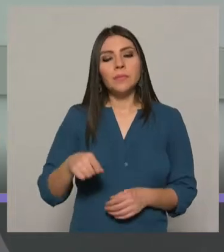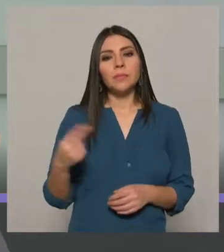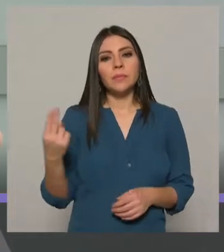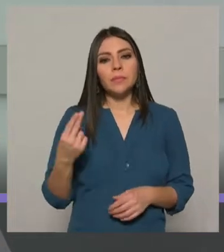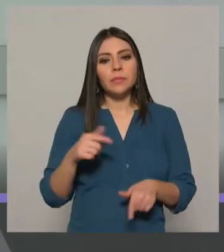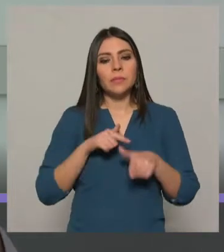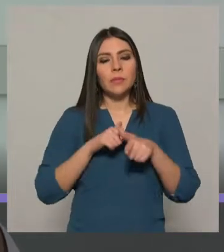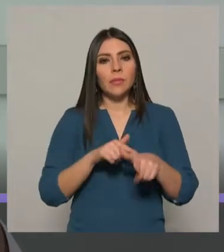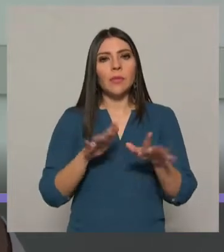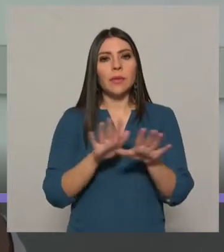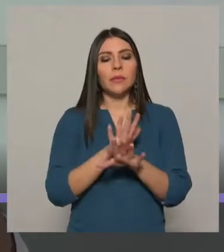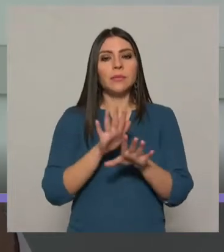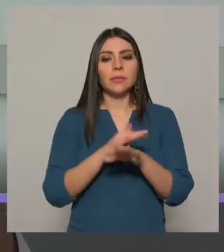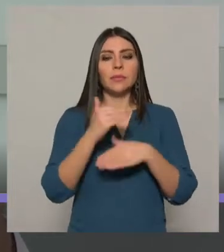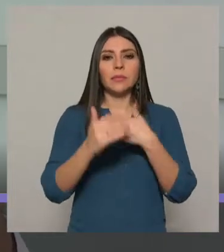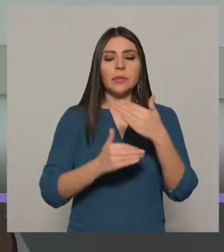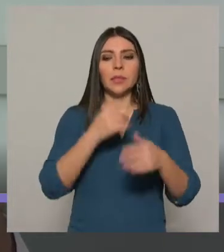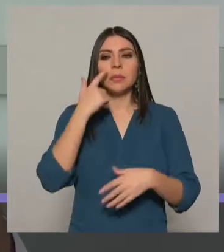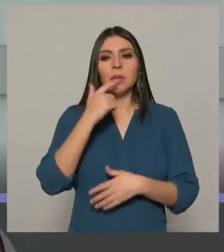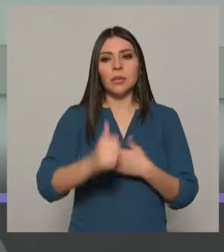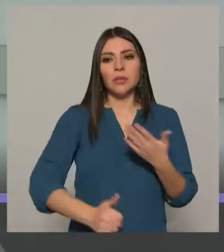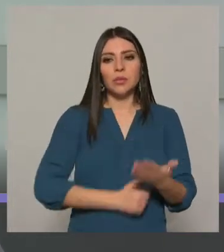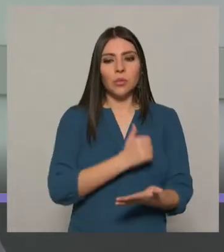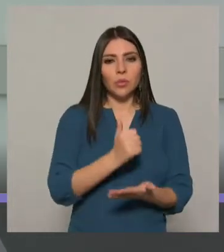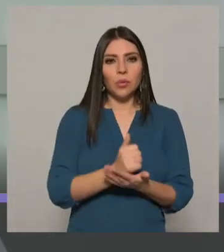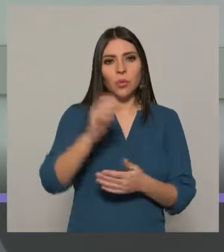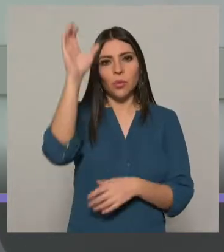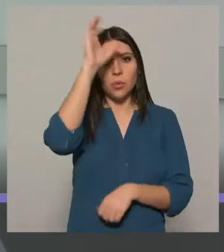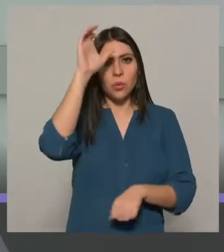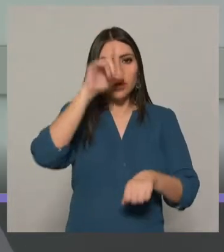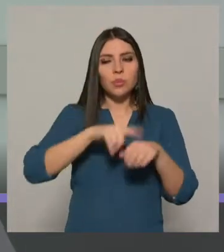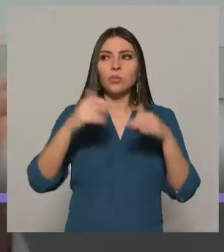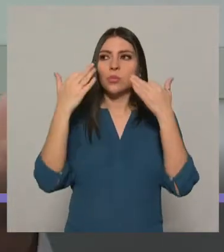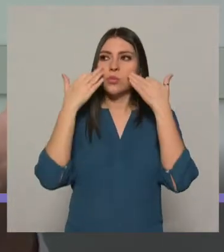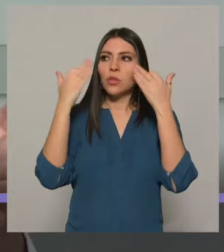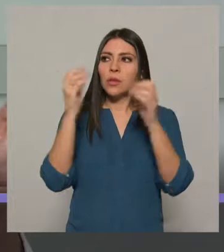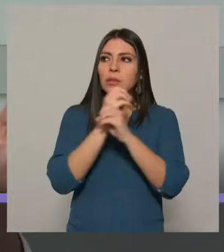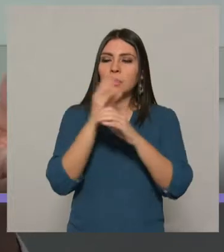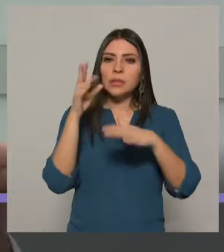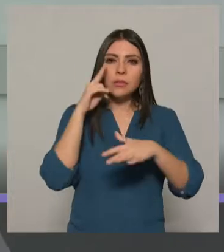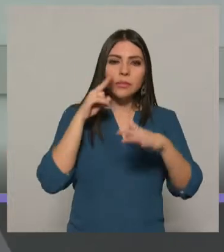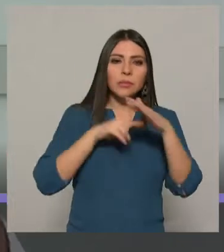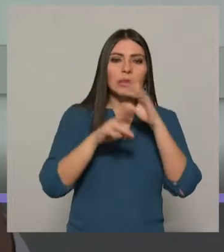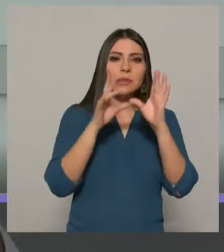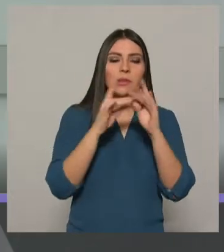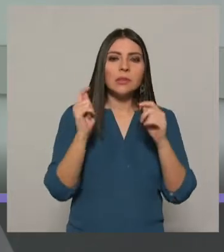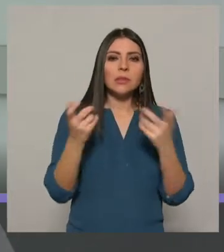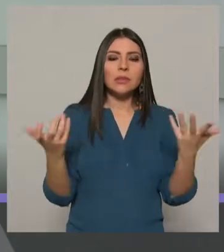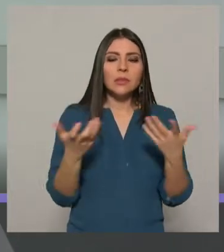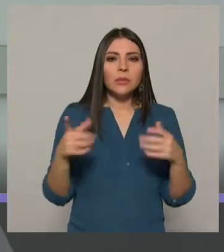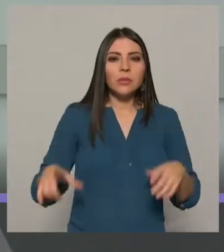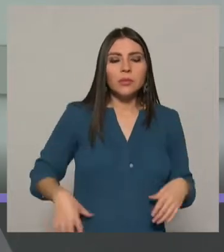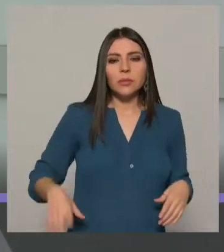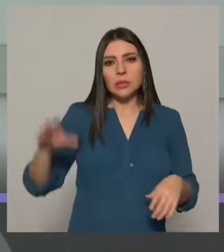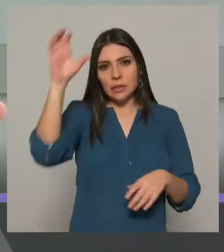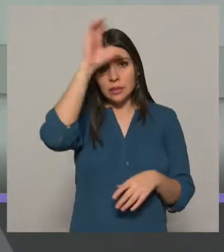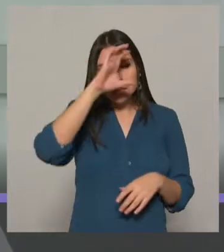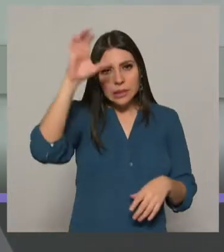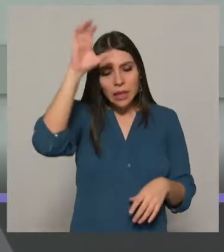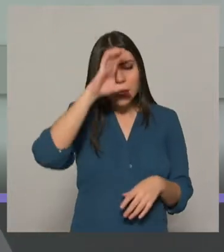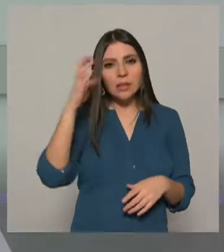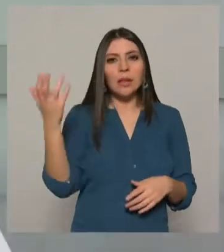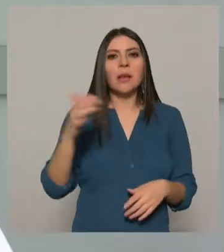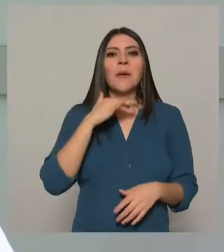esquema de ciudad cultural, de ciencia, de transparencia, de rendición de cuentas, de combate a la corrupción. El